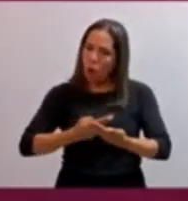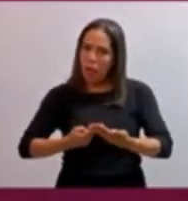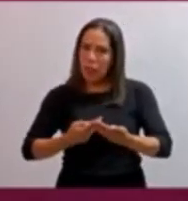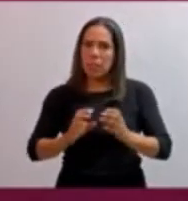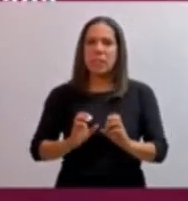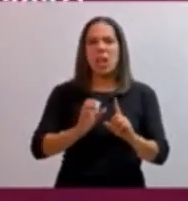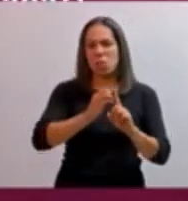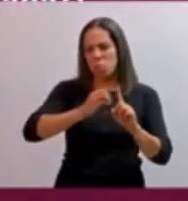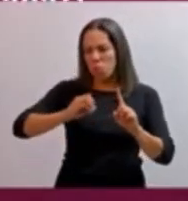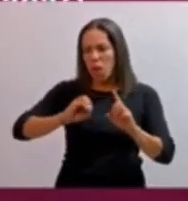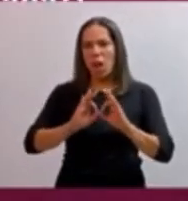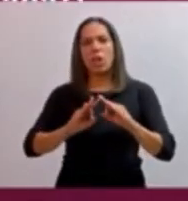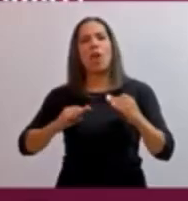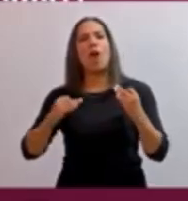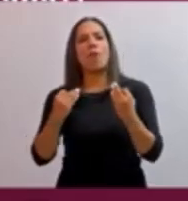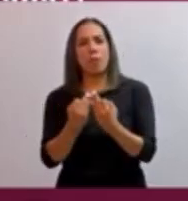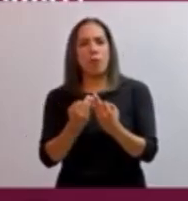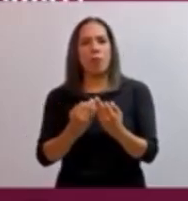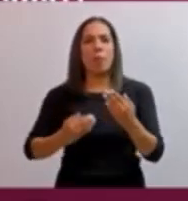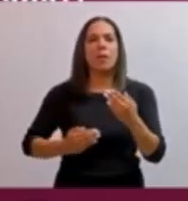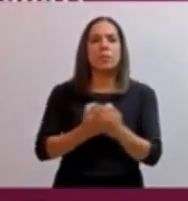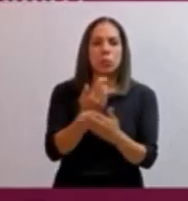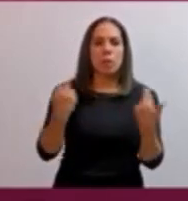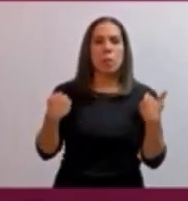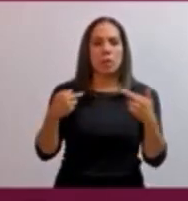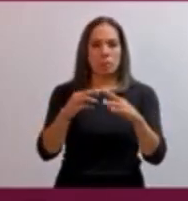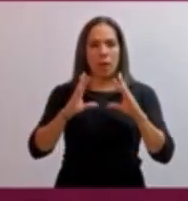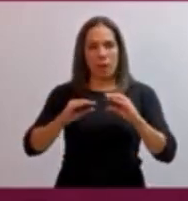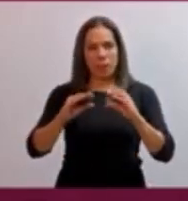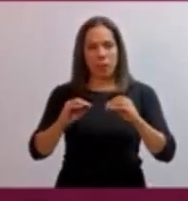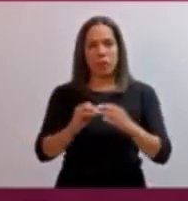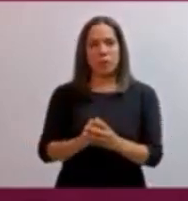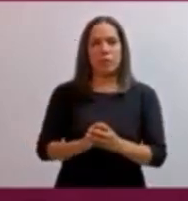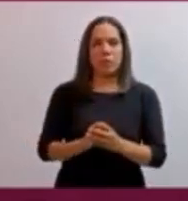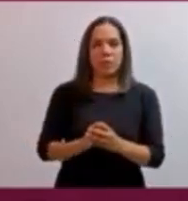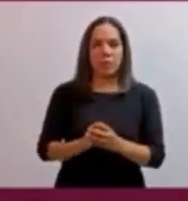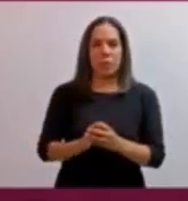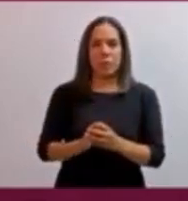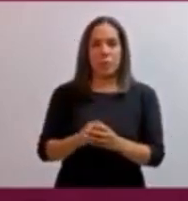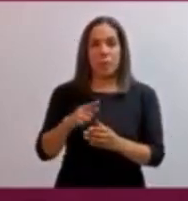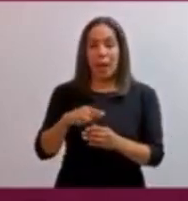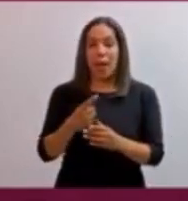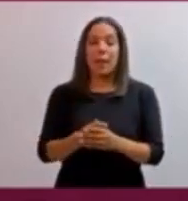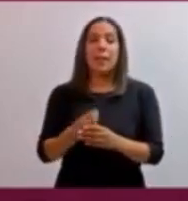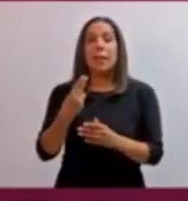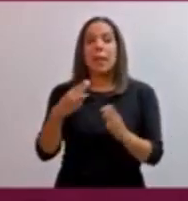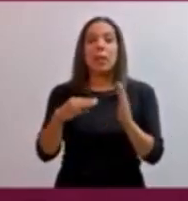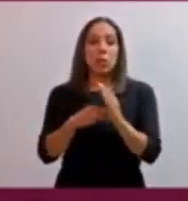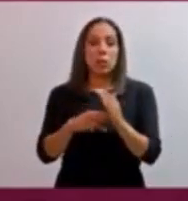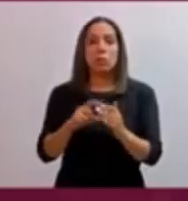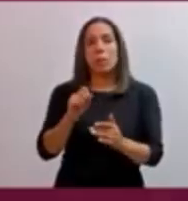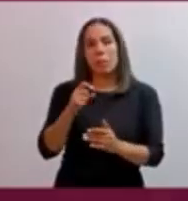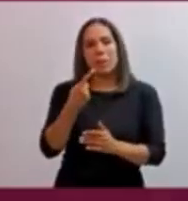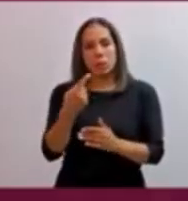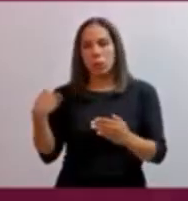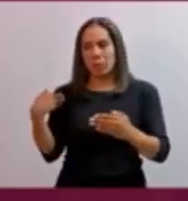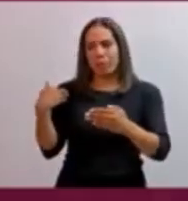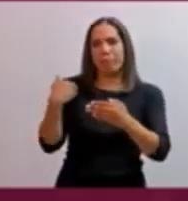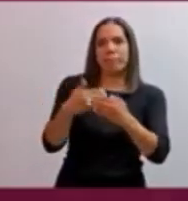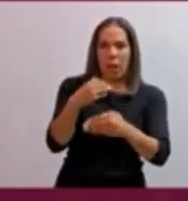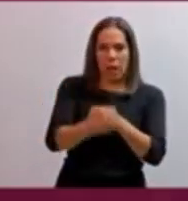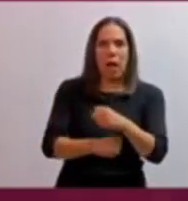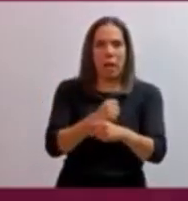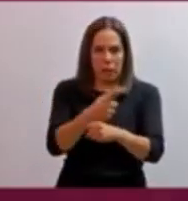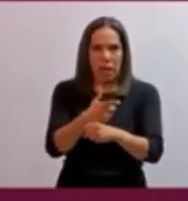la Formación Docente 2024. De 2021 a la fecha, se ha desempeñado en la División de Estudios